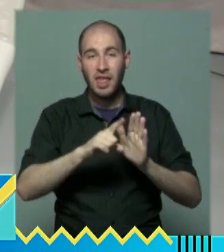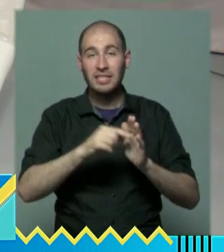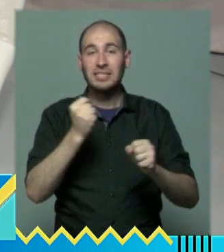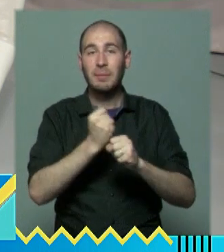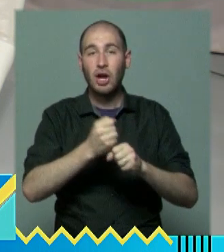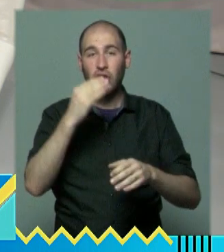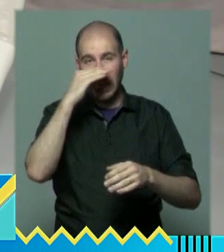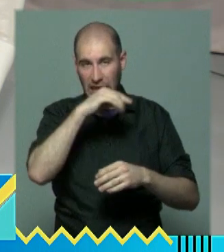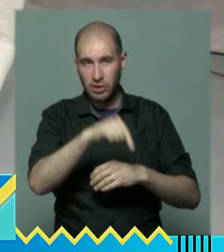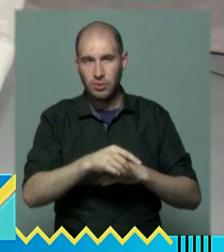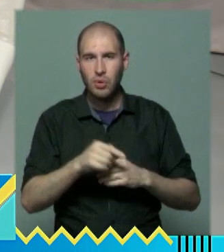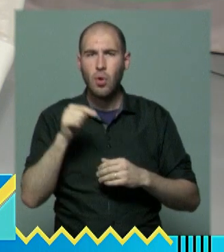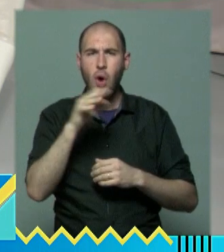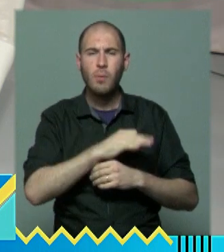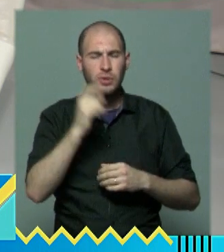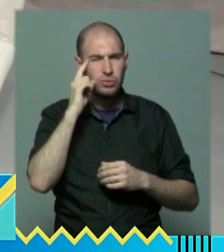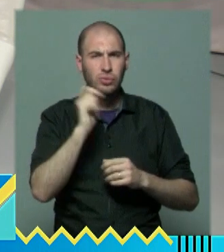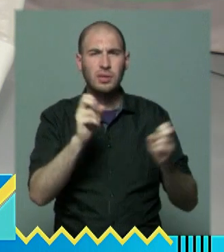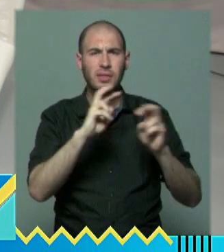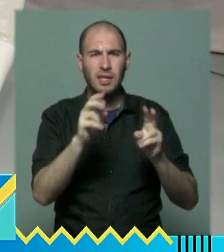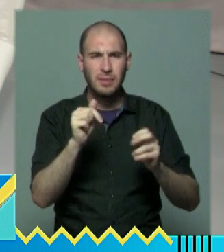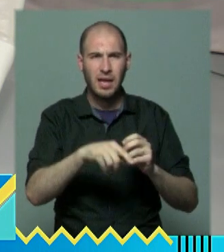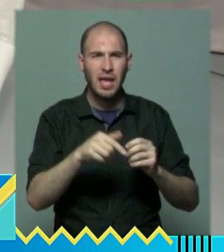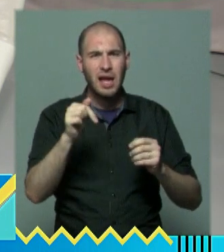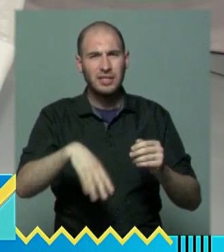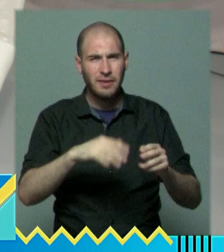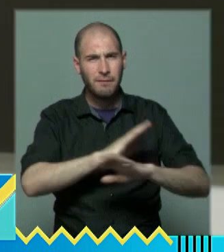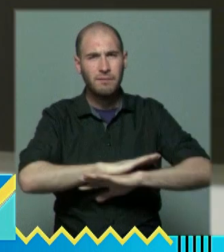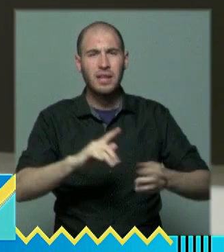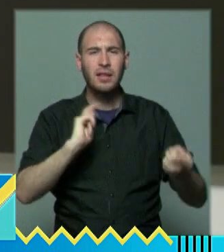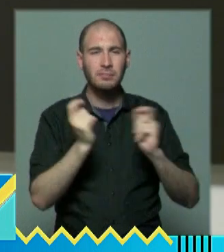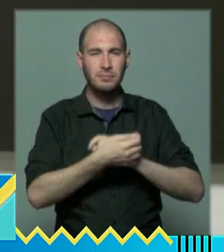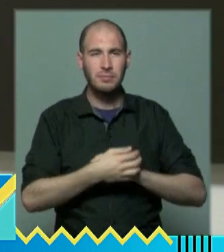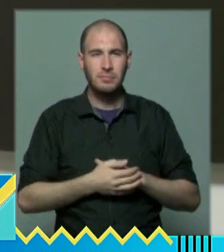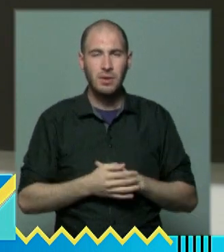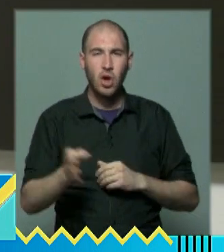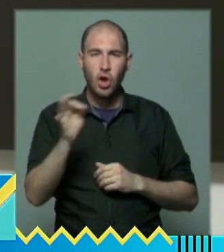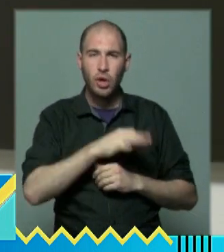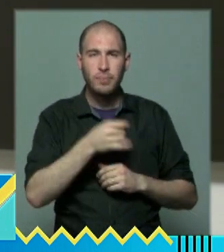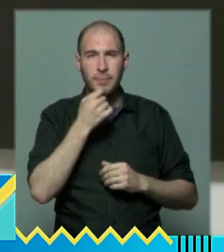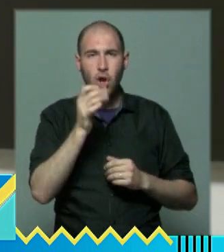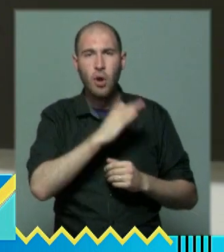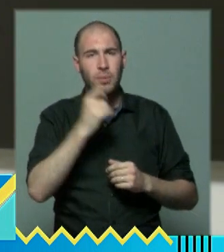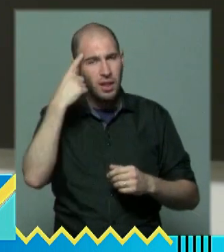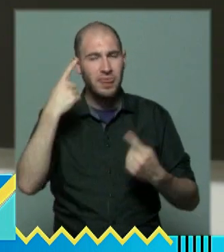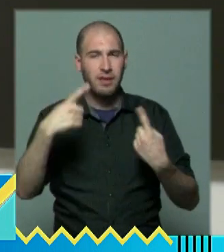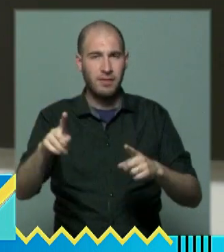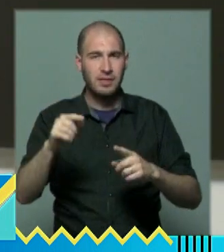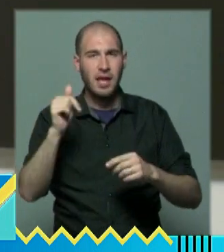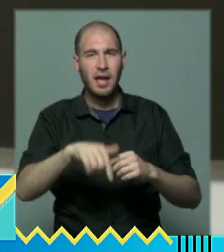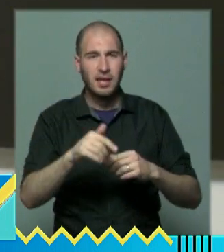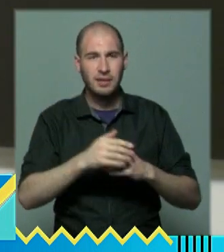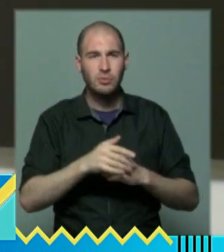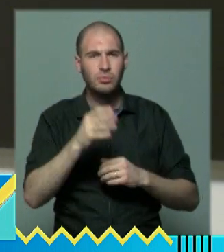trabajo informal. ¿Ustedes qué lectura hacen sobre esto? ¿Es este el fin de esta reforma? ¿O tienen otra lectura a partir de lo que ustedes